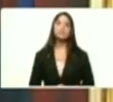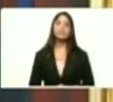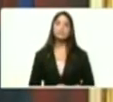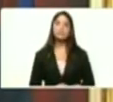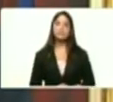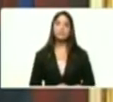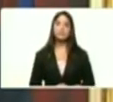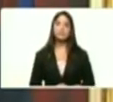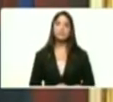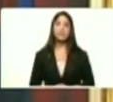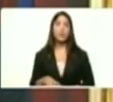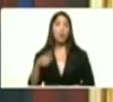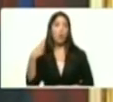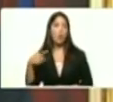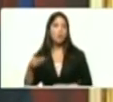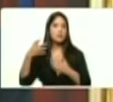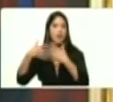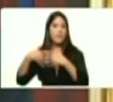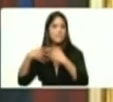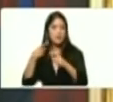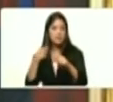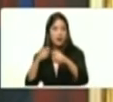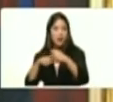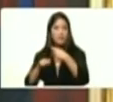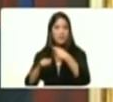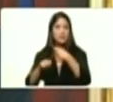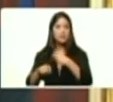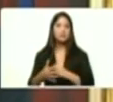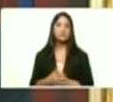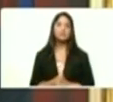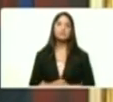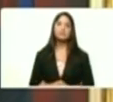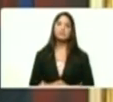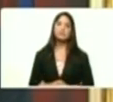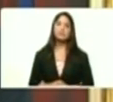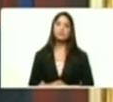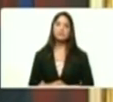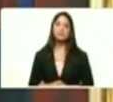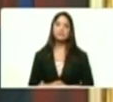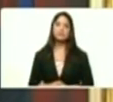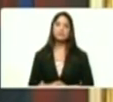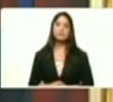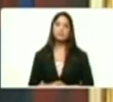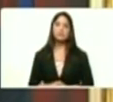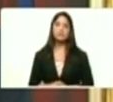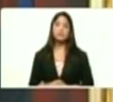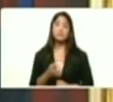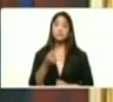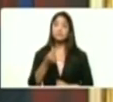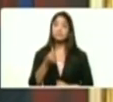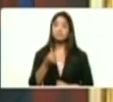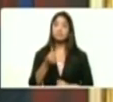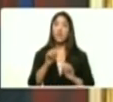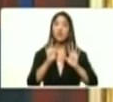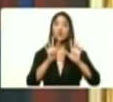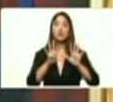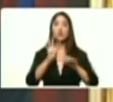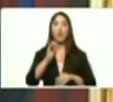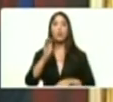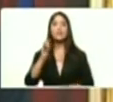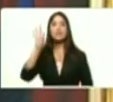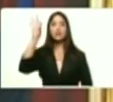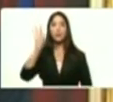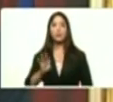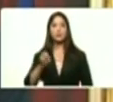Vienen las mafias distributivas y comercializadoras y le metieron al precio de la yuca un 900%